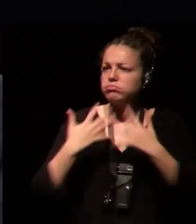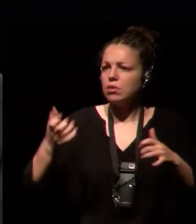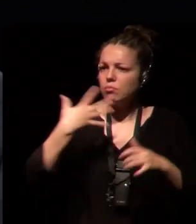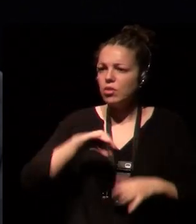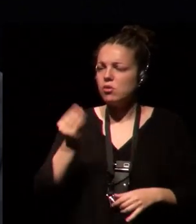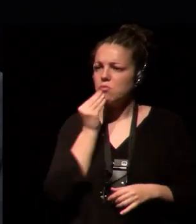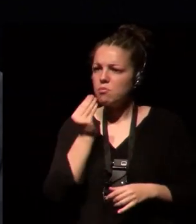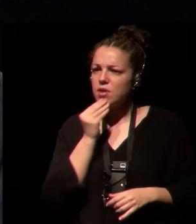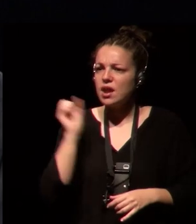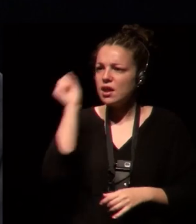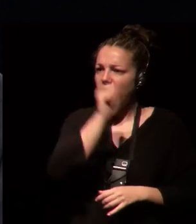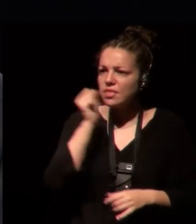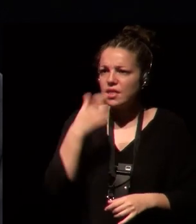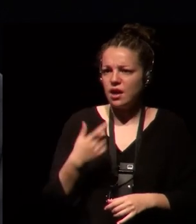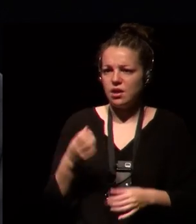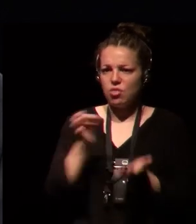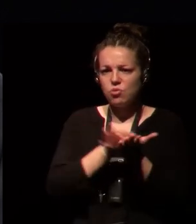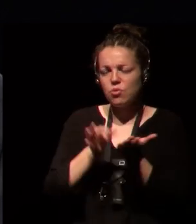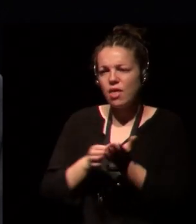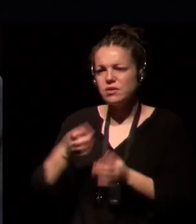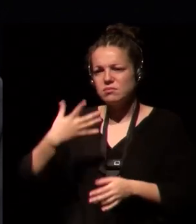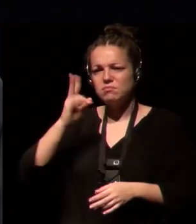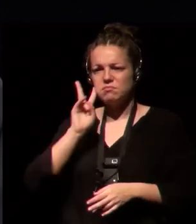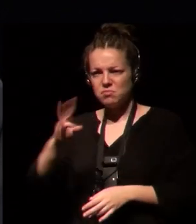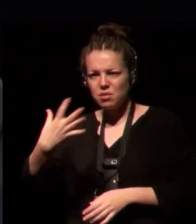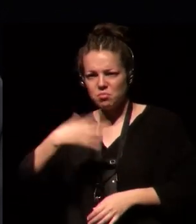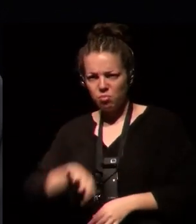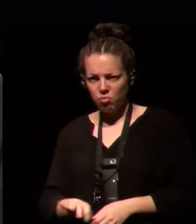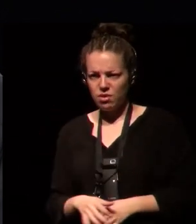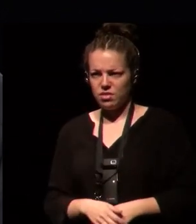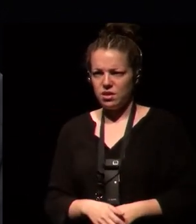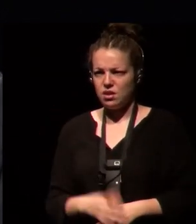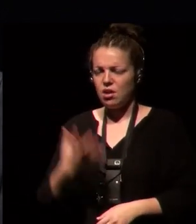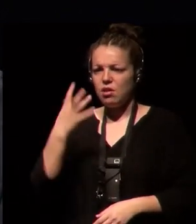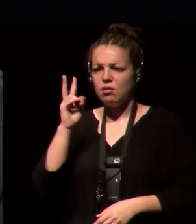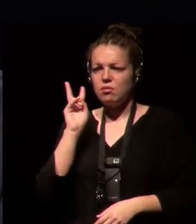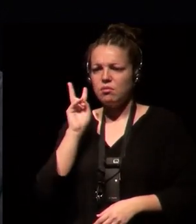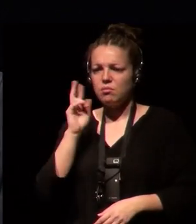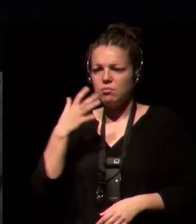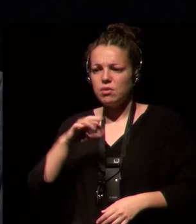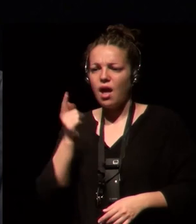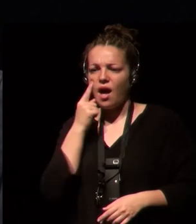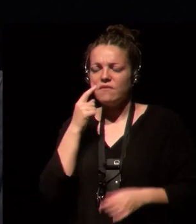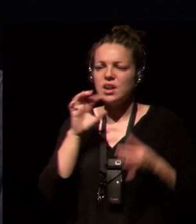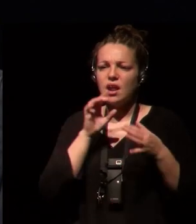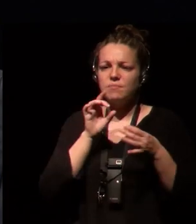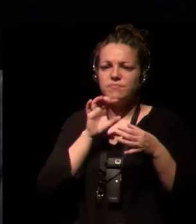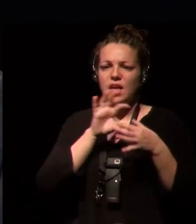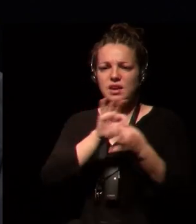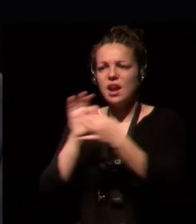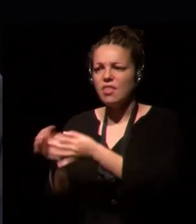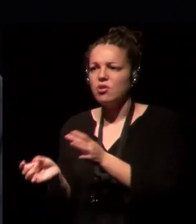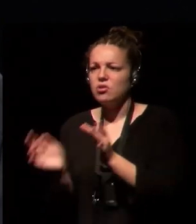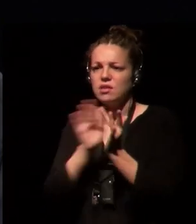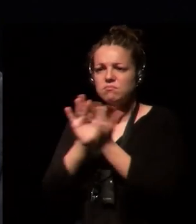portuarias? ¿Podríamos ver cómo desarrollan relaciones consiguiendo una comunidad más orgullosa? A lo mejor podríamos